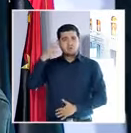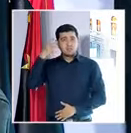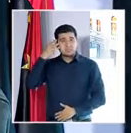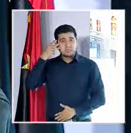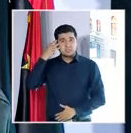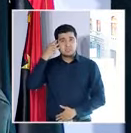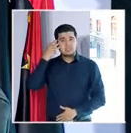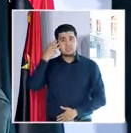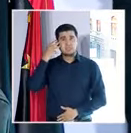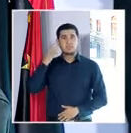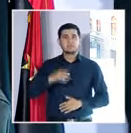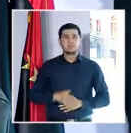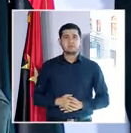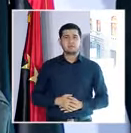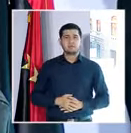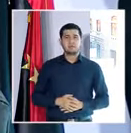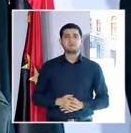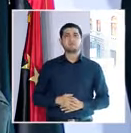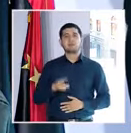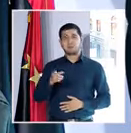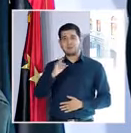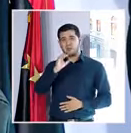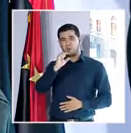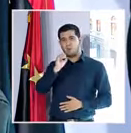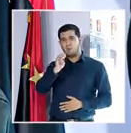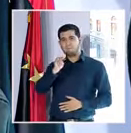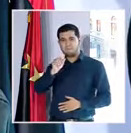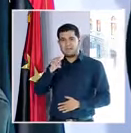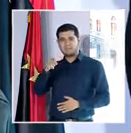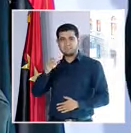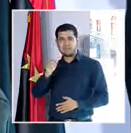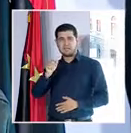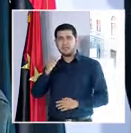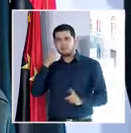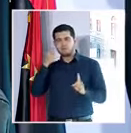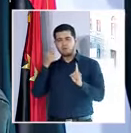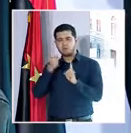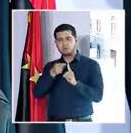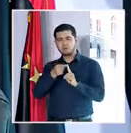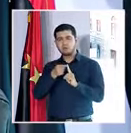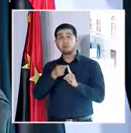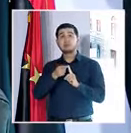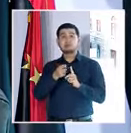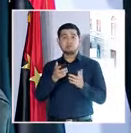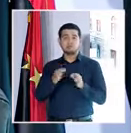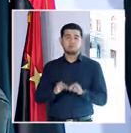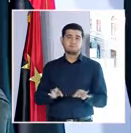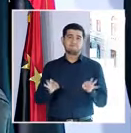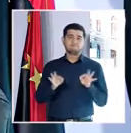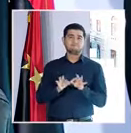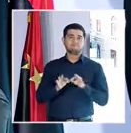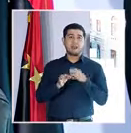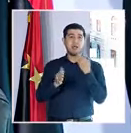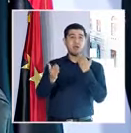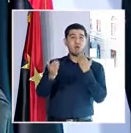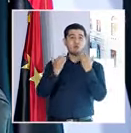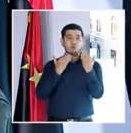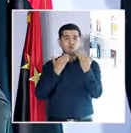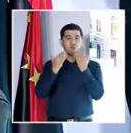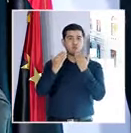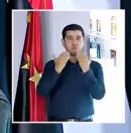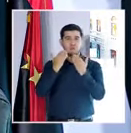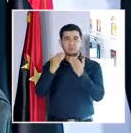doctor Umaña haya sido designado como ministro. Pero también tenemos la confianza que el doctor Álvaro Leiva,